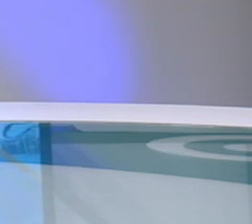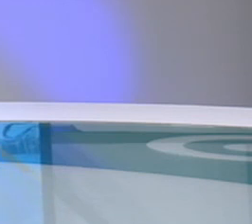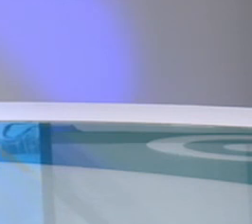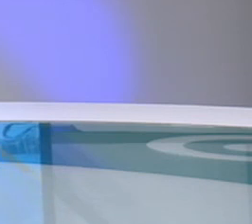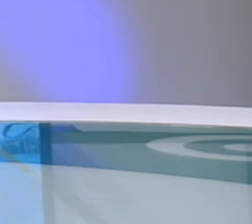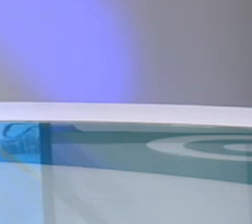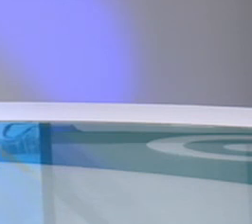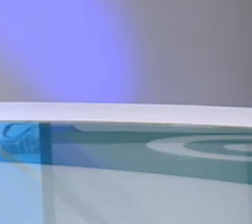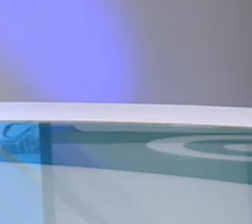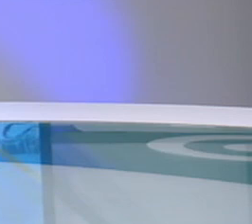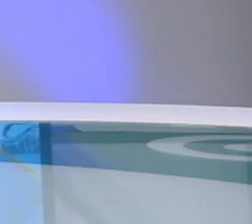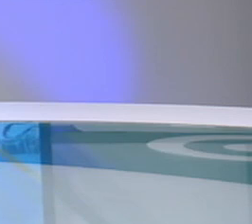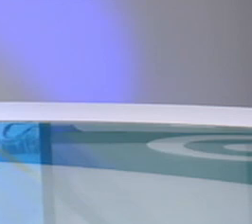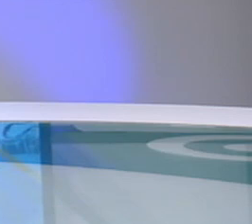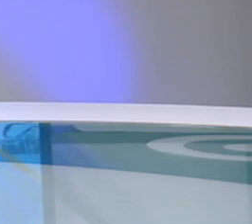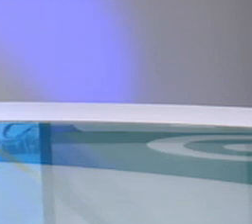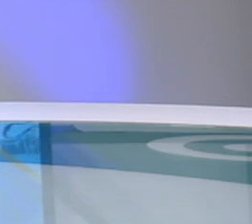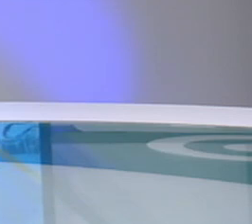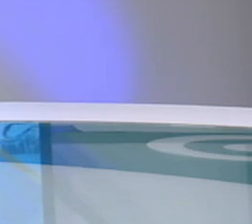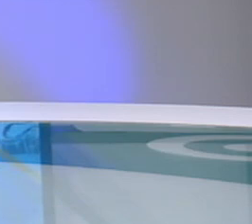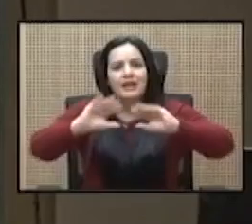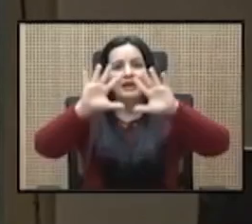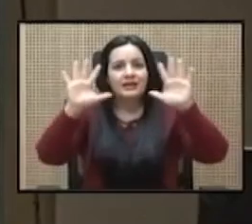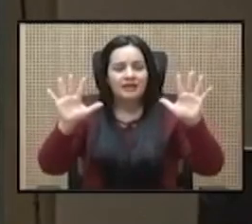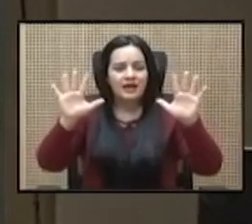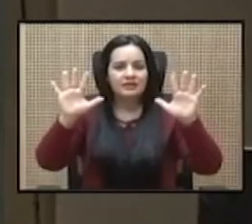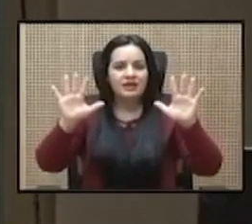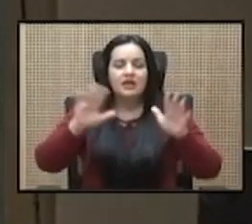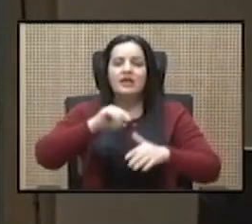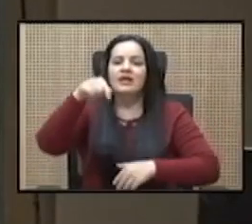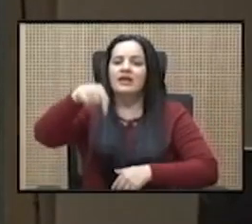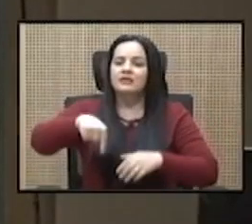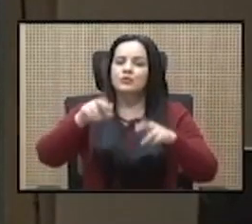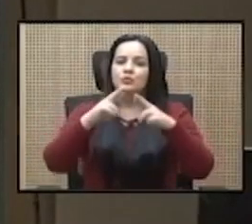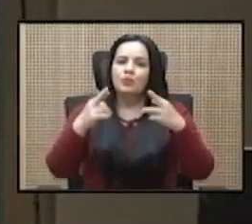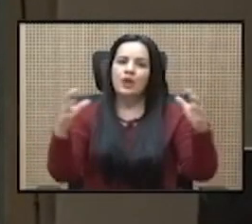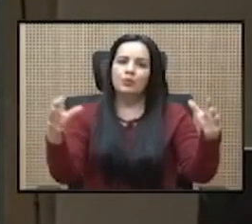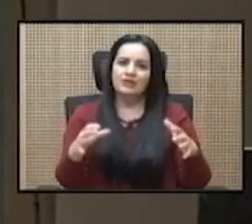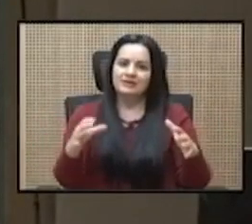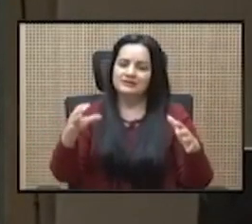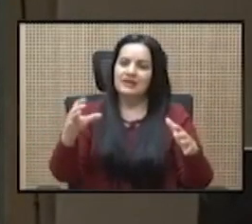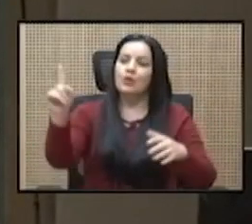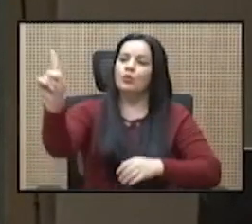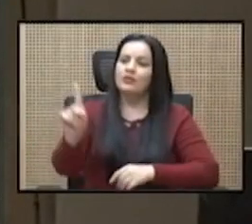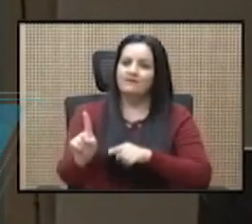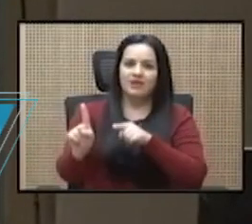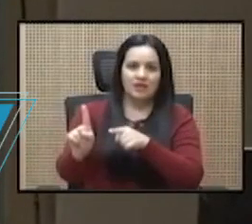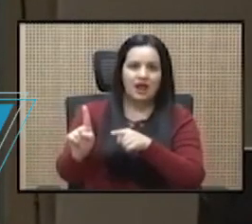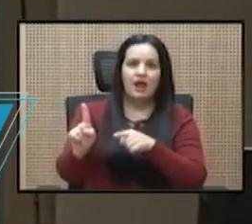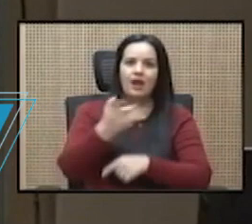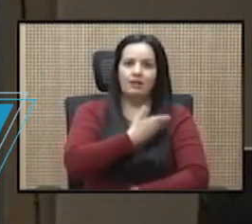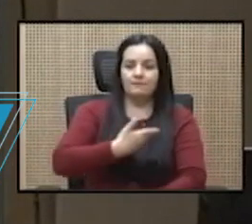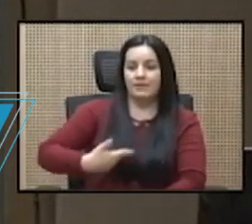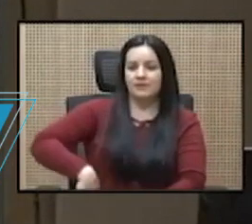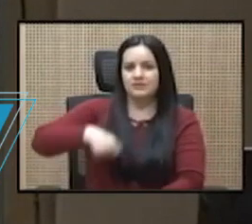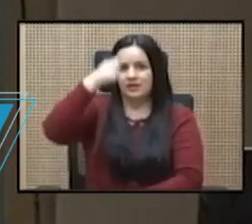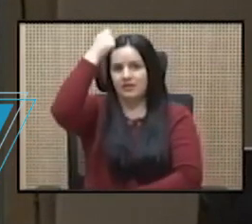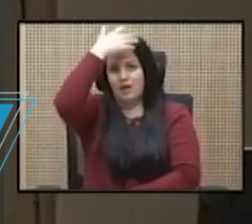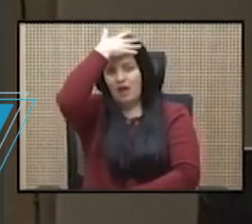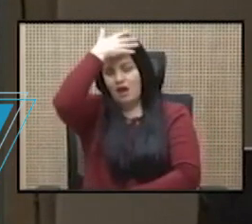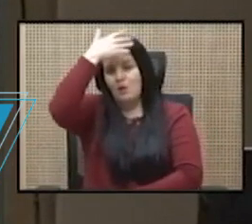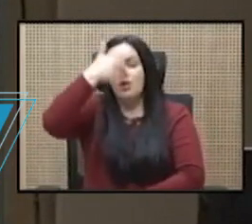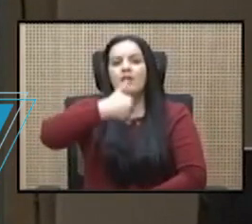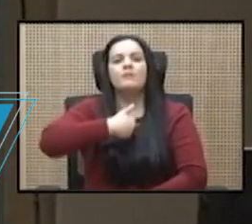y podría tener consecuencias legales. Esto es una audiencia del señor presidente y que va a contar con